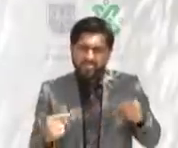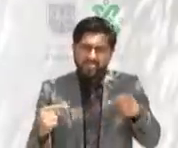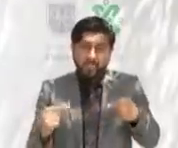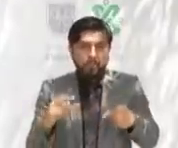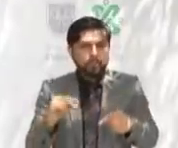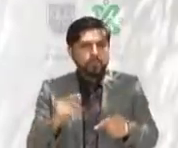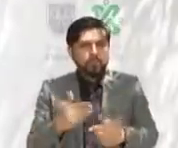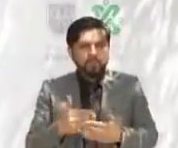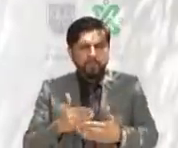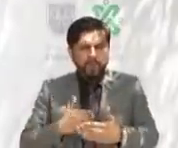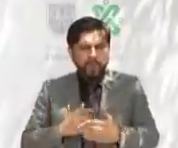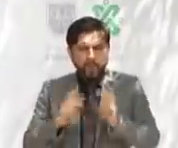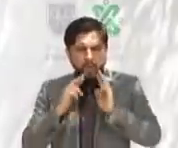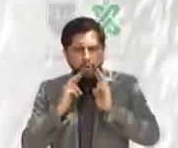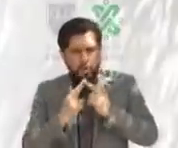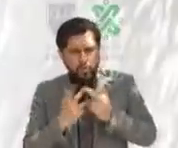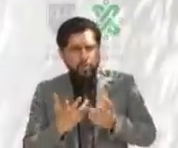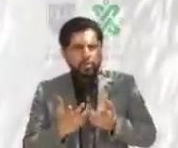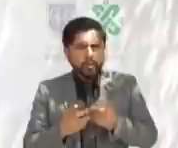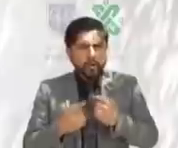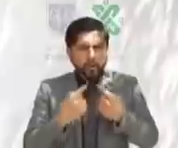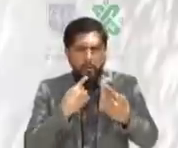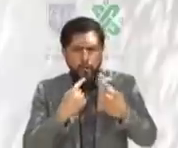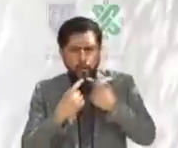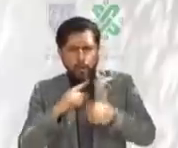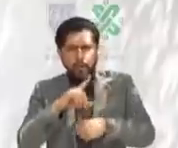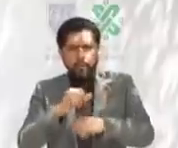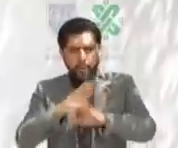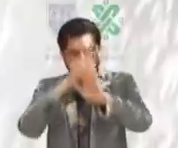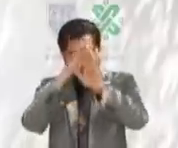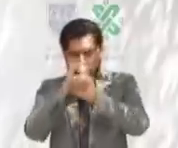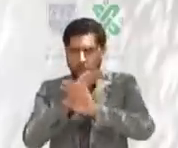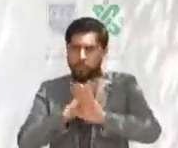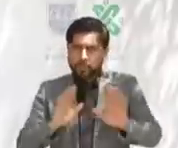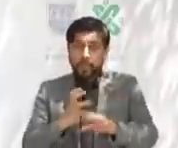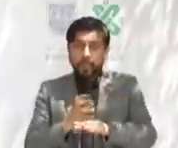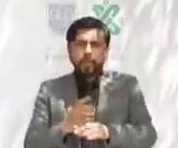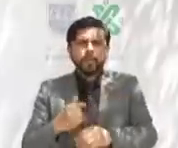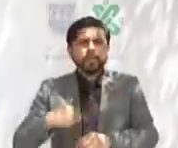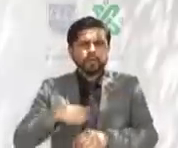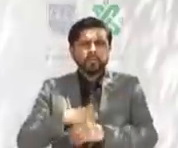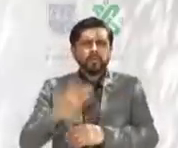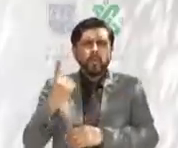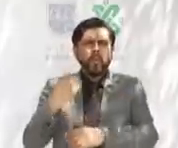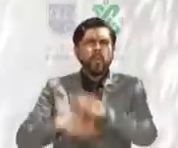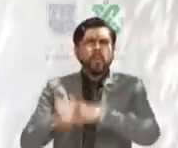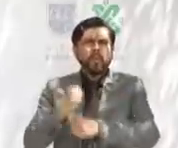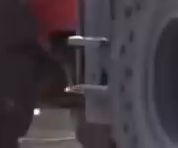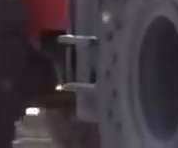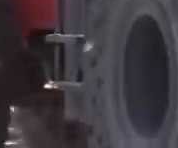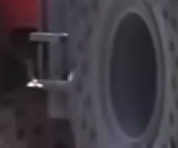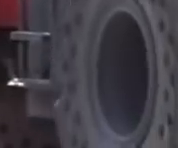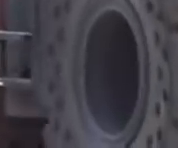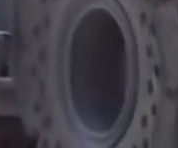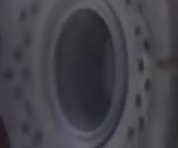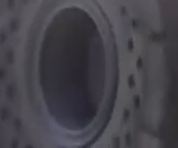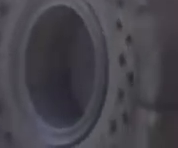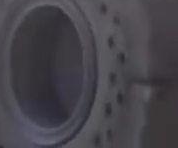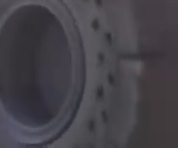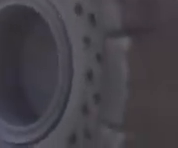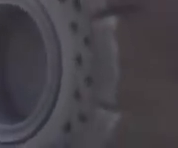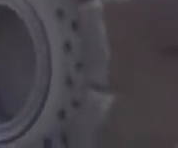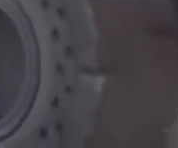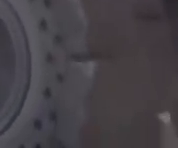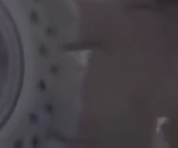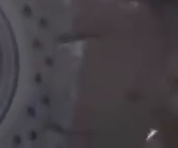acuerdo. El año pasado dimos apoyo al bono de combustible, de tal manera que se pudo vivir los momentos más difíciles de